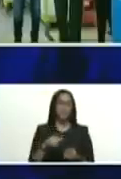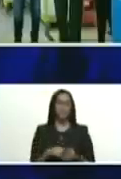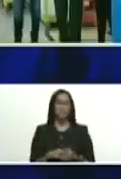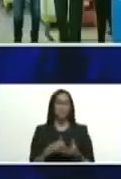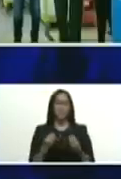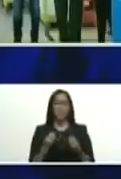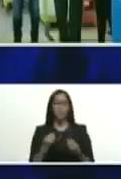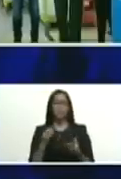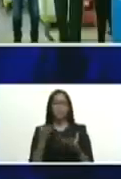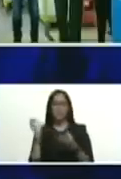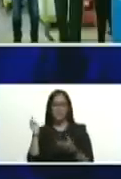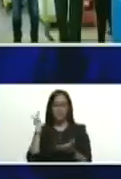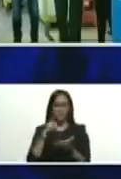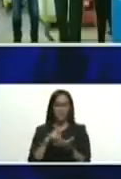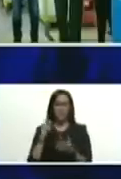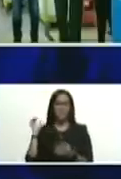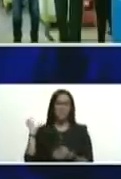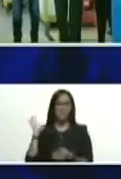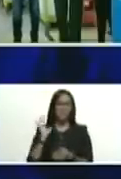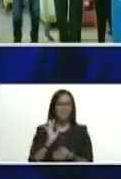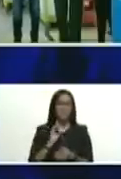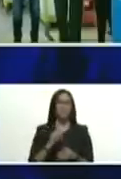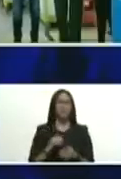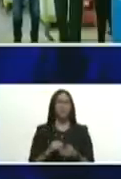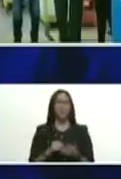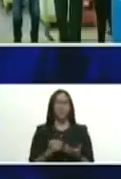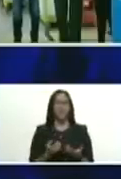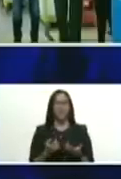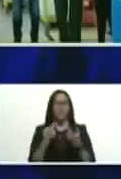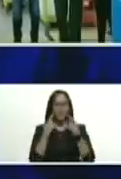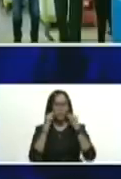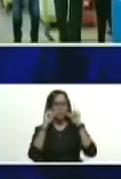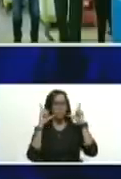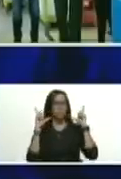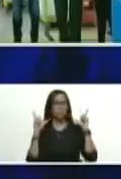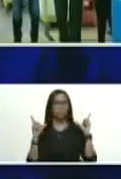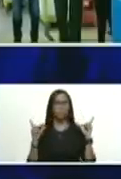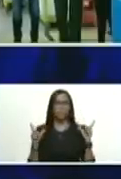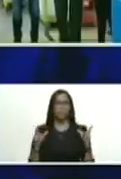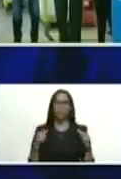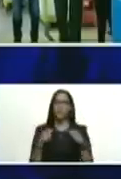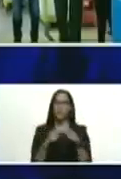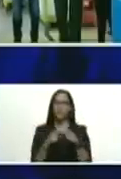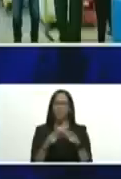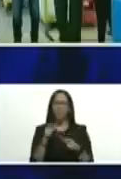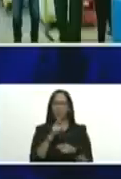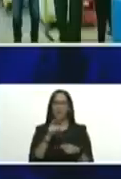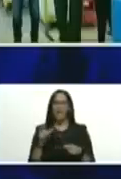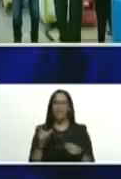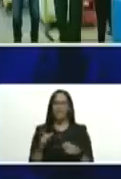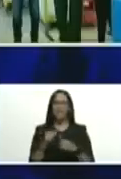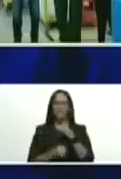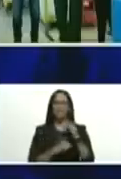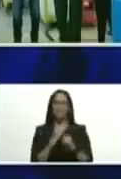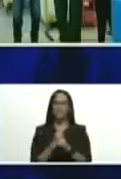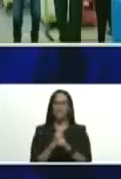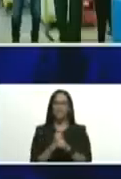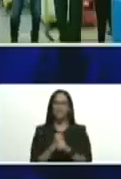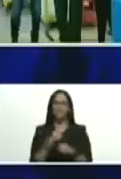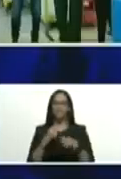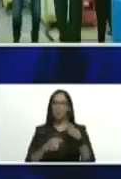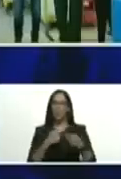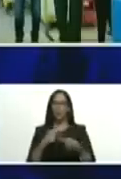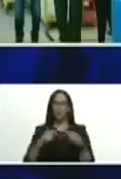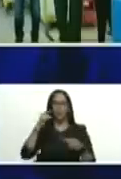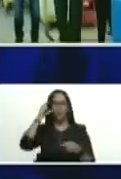Mucha gente viene del exterior y se quedan impresionados. Yo me reúno con gente que viene del exterior casi todos los